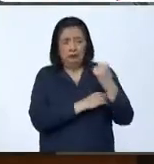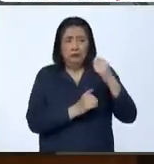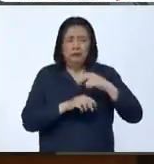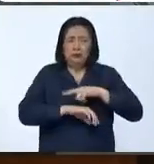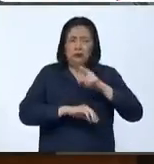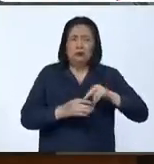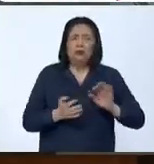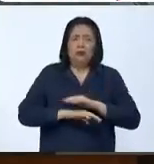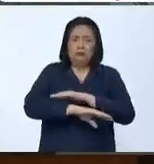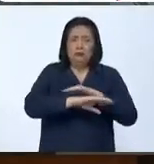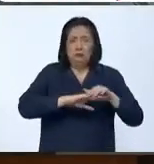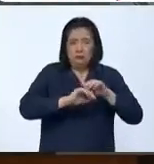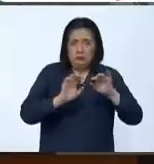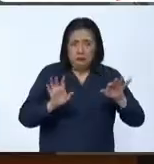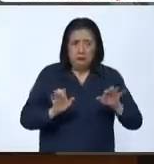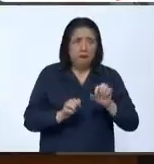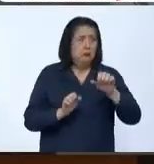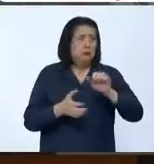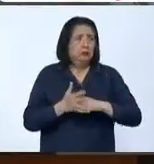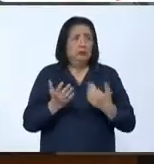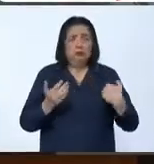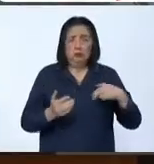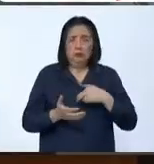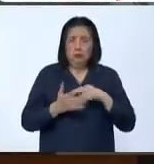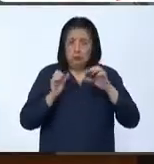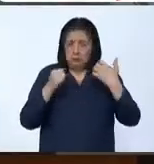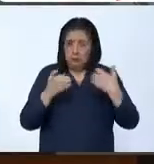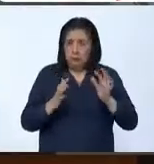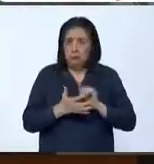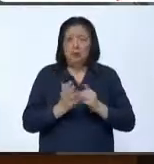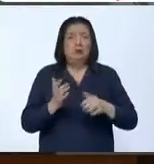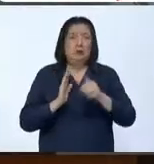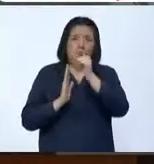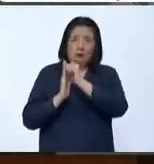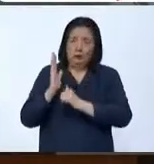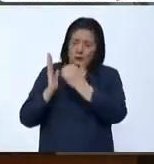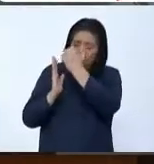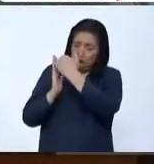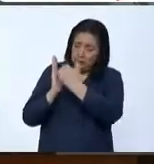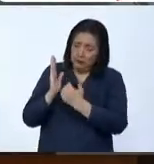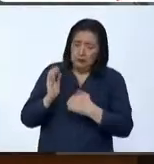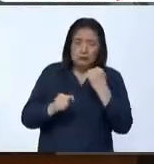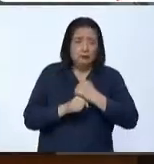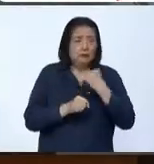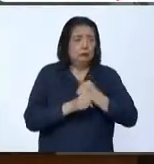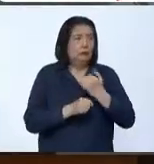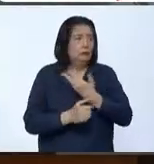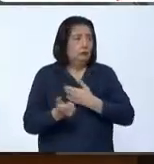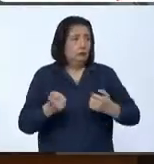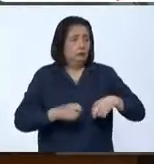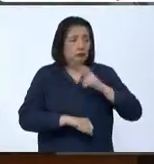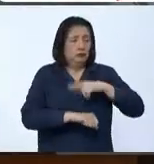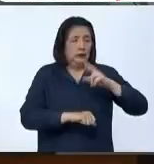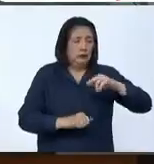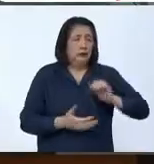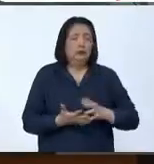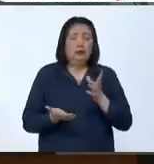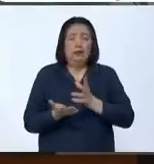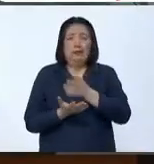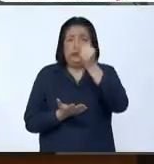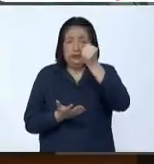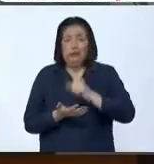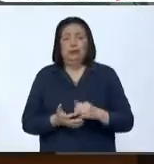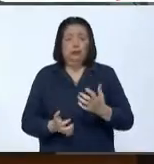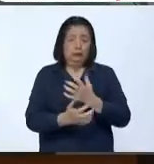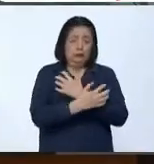plataformas a través de la cual hemos establecido agendas de trabajo con los gobiernos regionales de ica